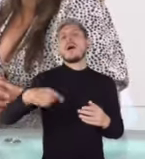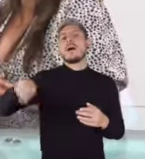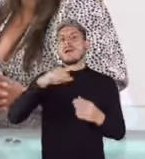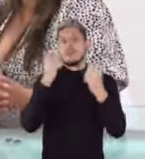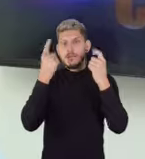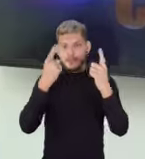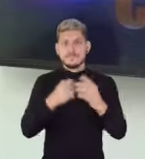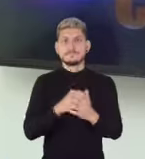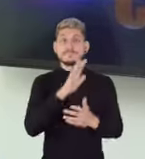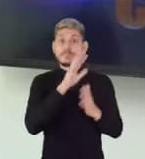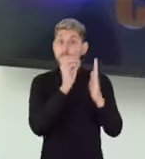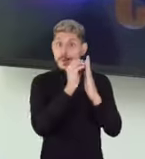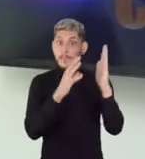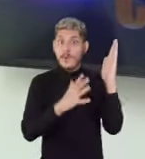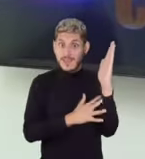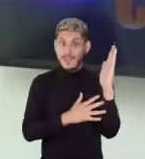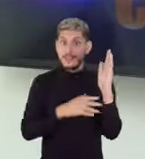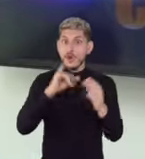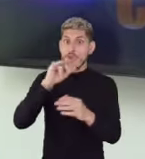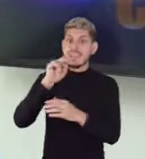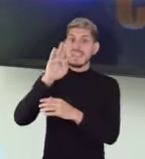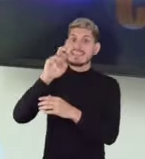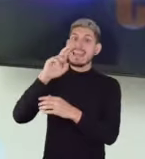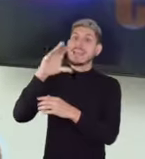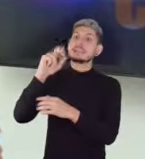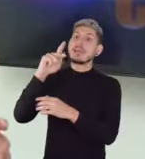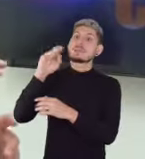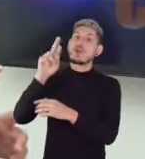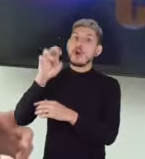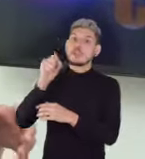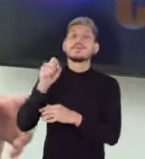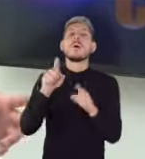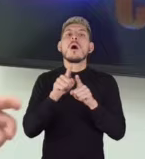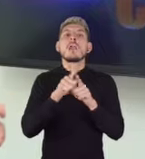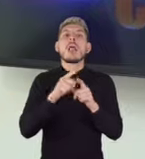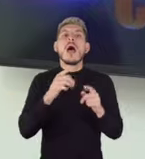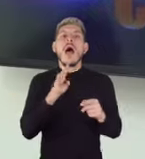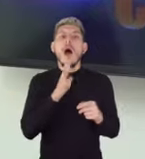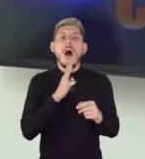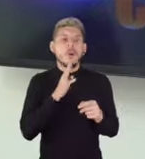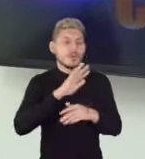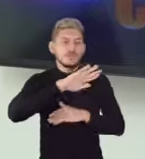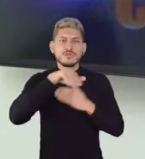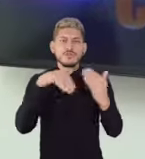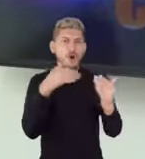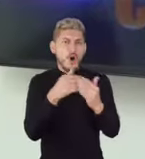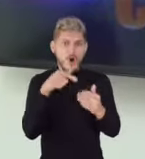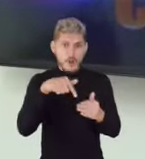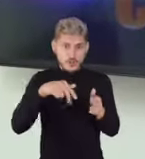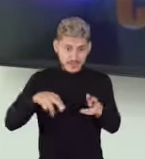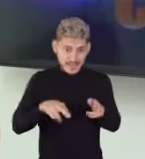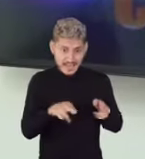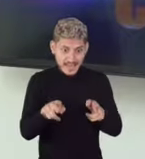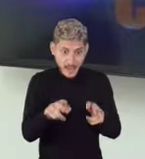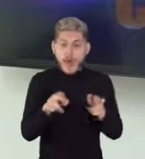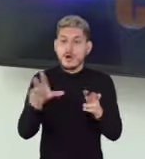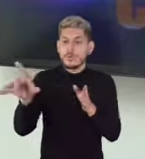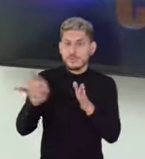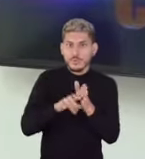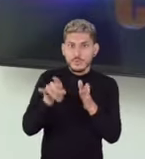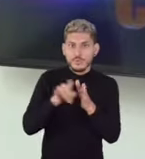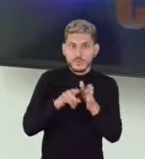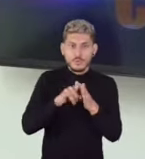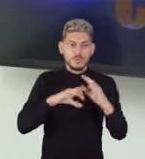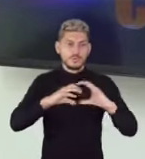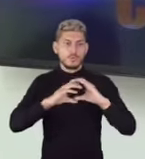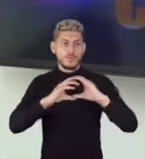entienda? El proyecto de los interceptores consiste en recopilar toda el agua de la quebrada por medio de un tubo. Entonces esto va a dar el inicio a la solución,